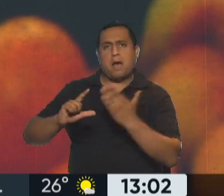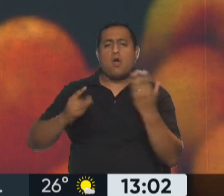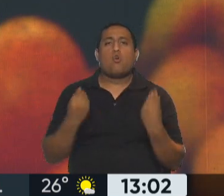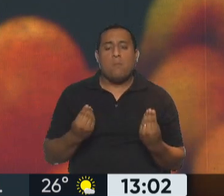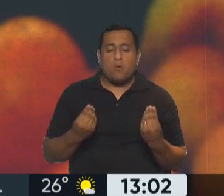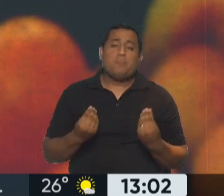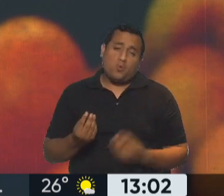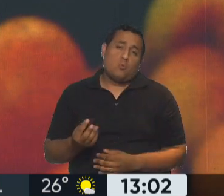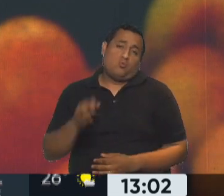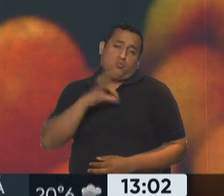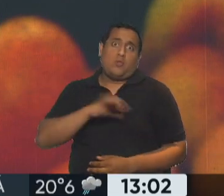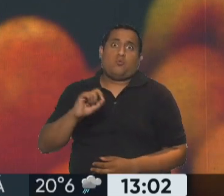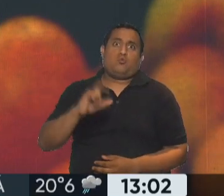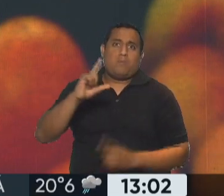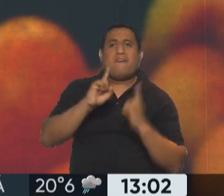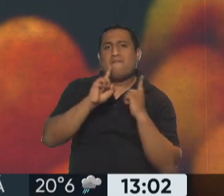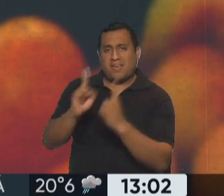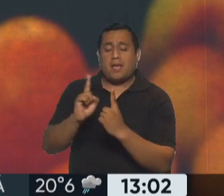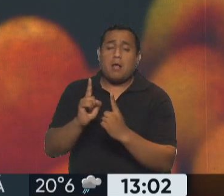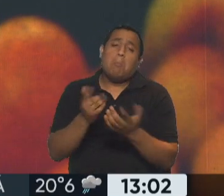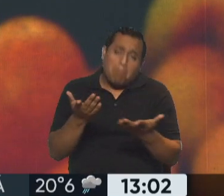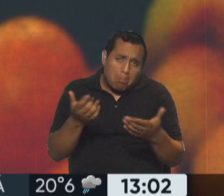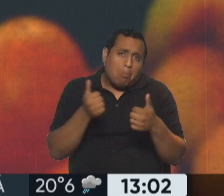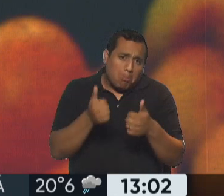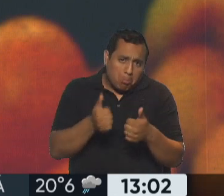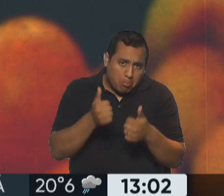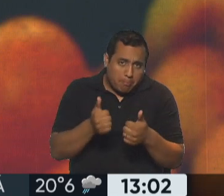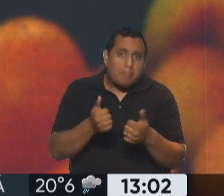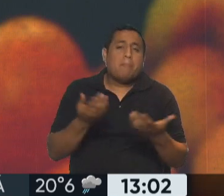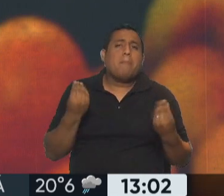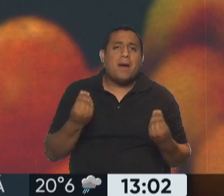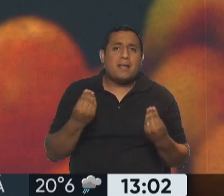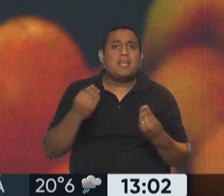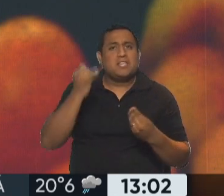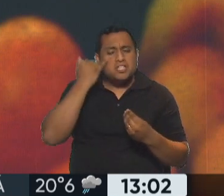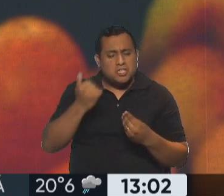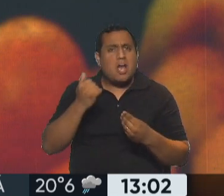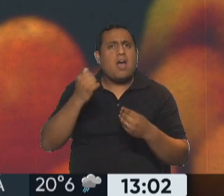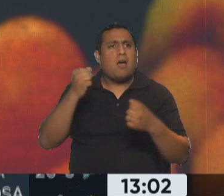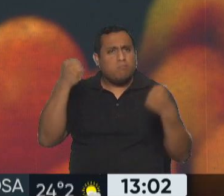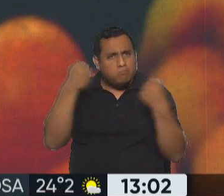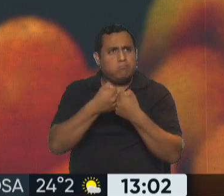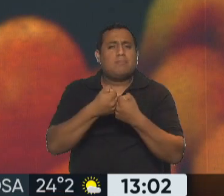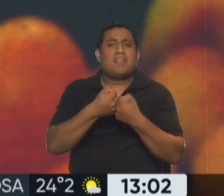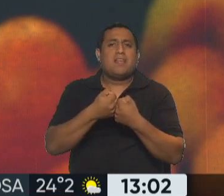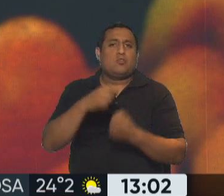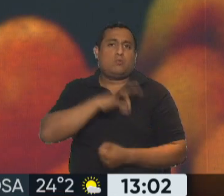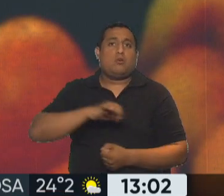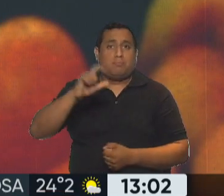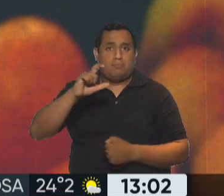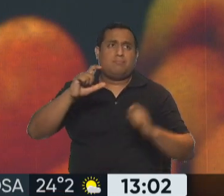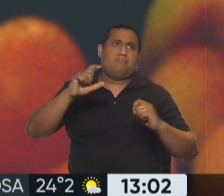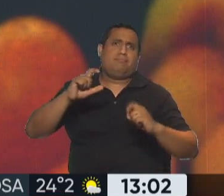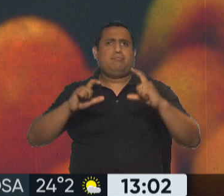es una herramienta para poder lograr cerrar el periodo paritario con algo de ventaja, con algo de diferencia. Aborda